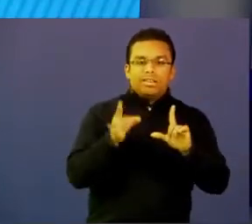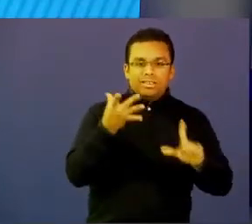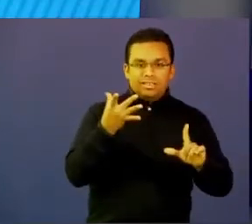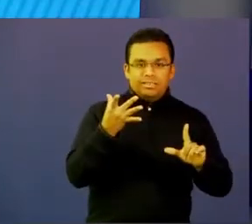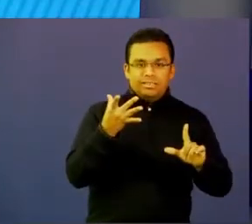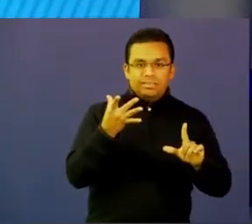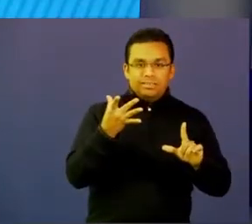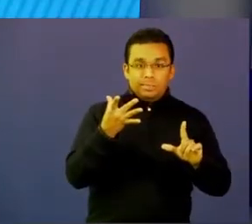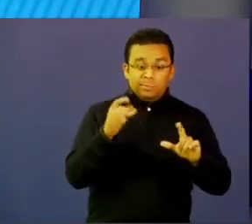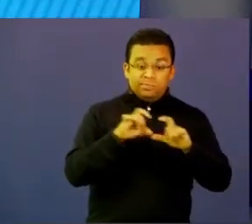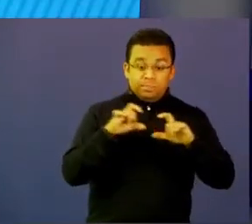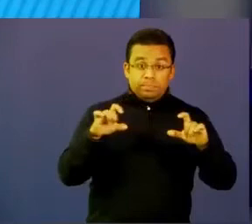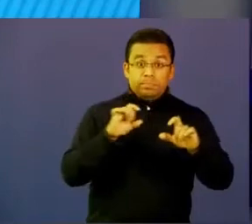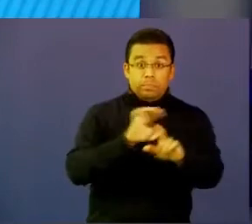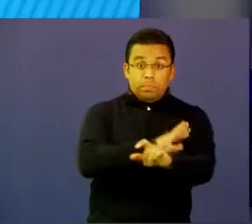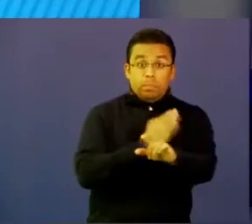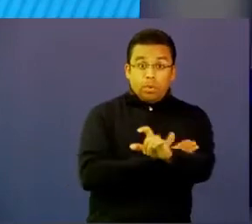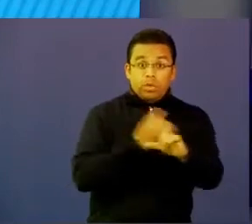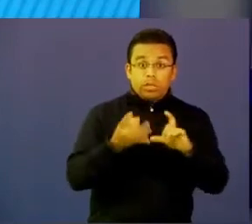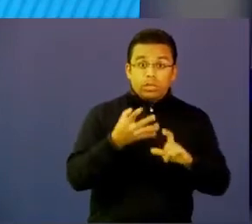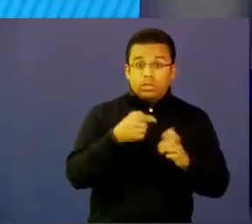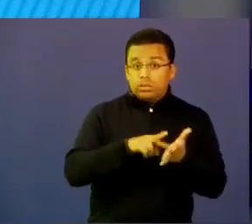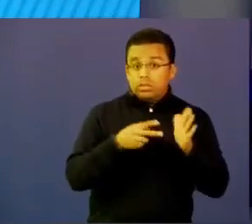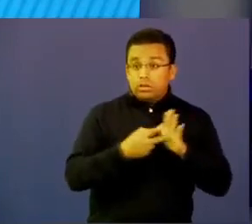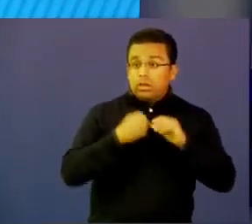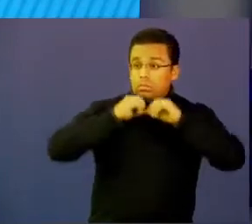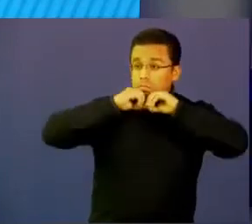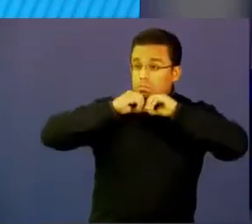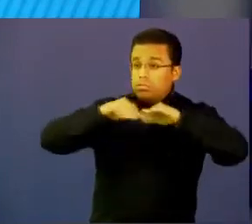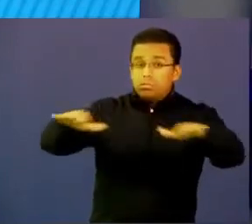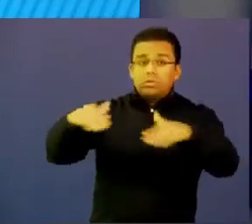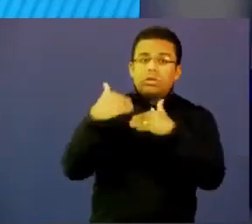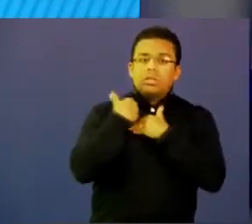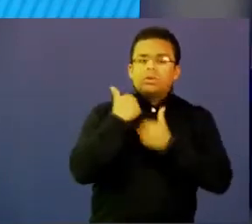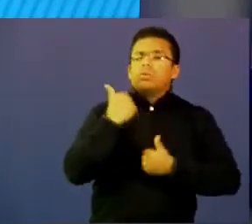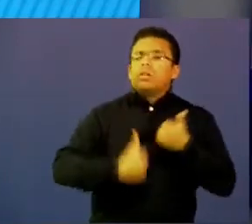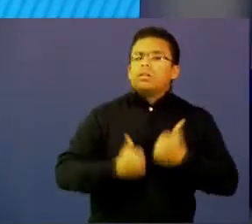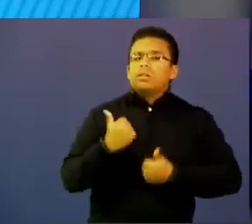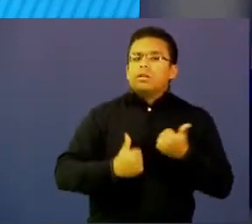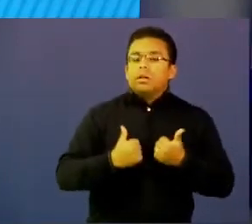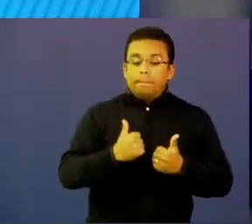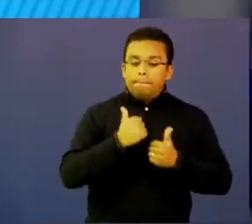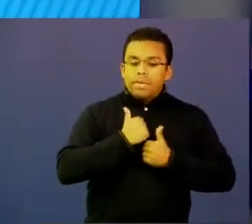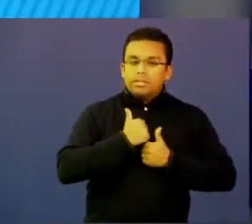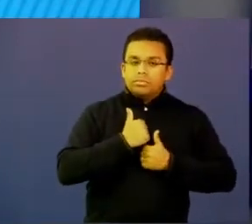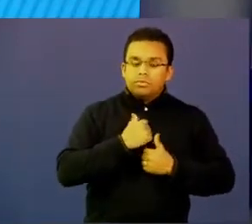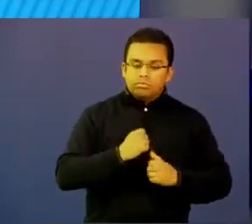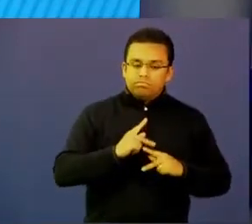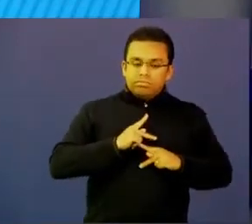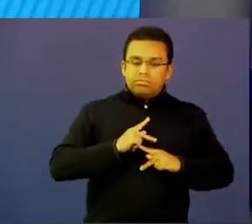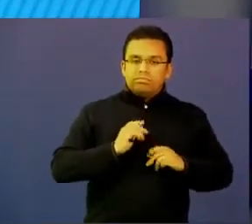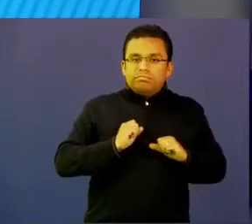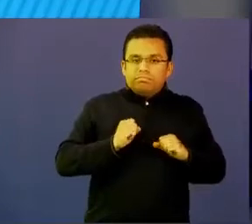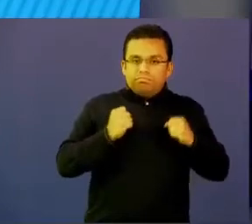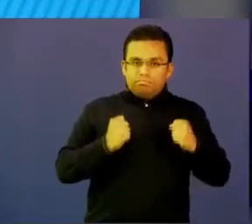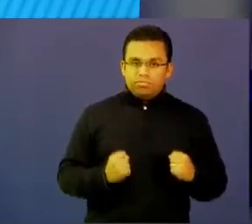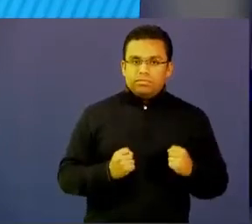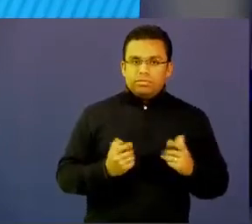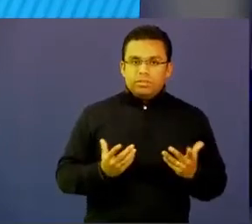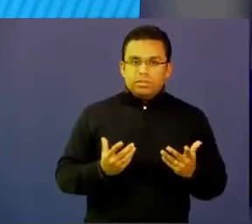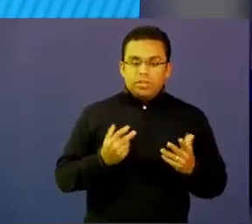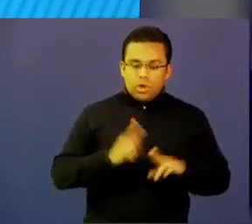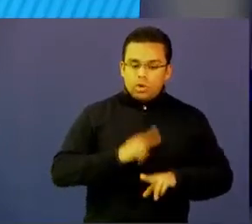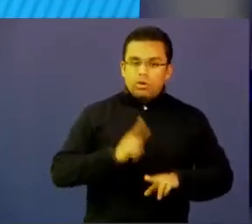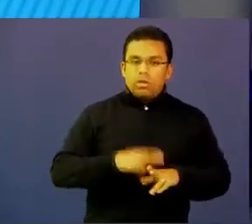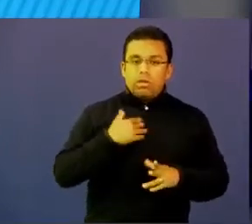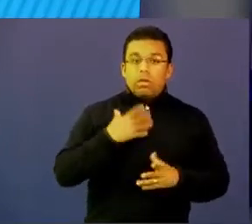de hacer ciudadanos responsables cuando naveguen y de prevención de riesgos es empoderarlos como personas. Trabajar en ese tejido de